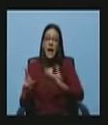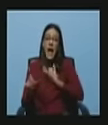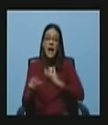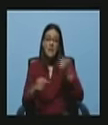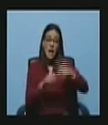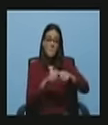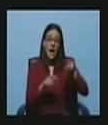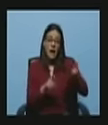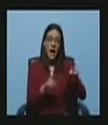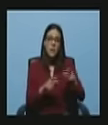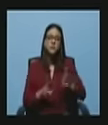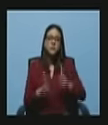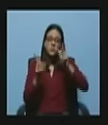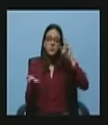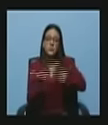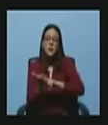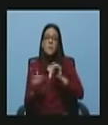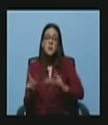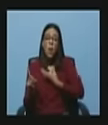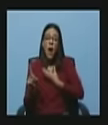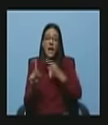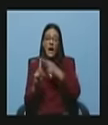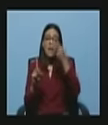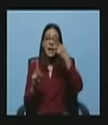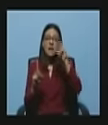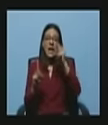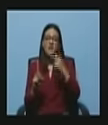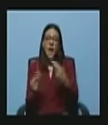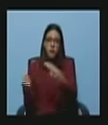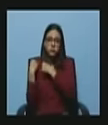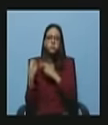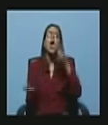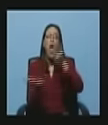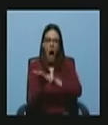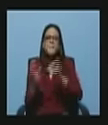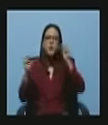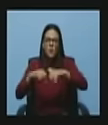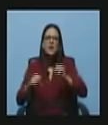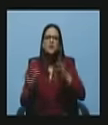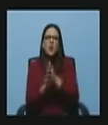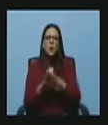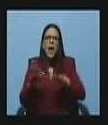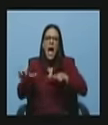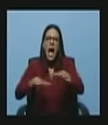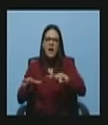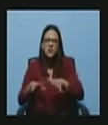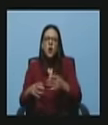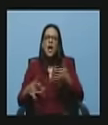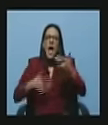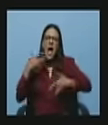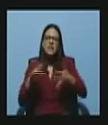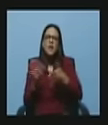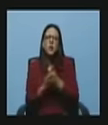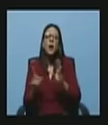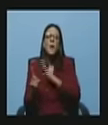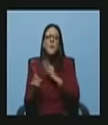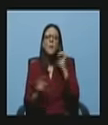Maracaibo, autorizado por el alcalde Rafael Ramírez, para las actividades de campaña de Edmundo